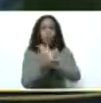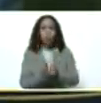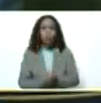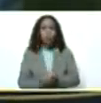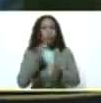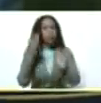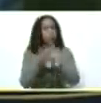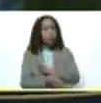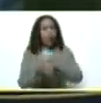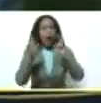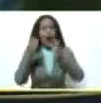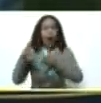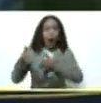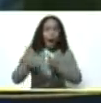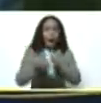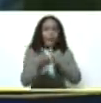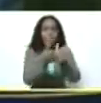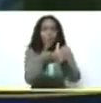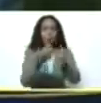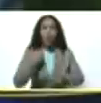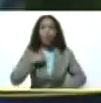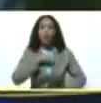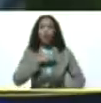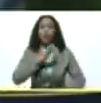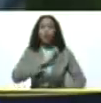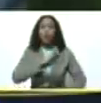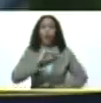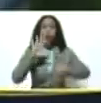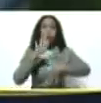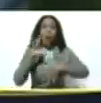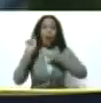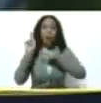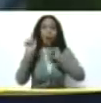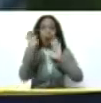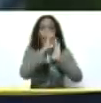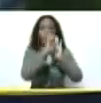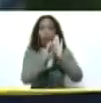sobre los caminos de nuestra América en esta etapa,